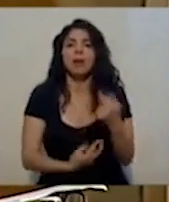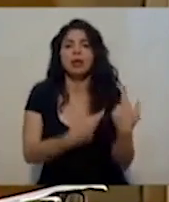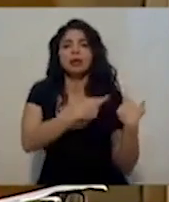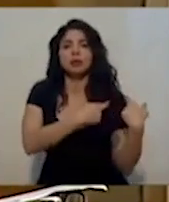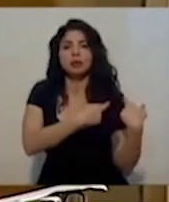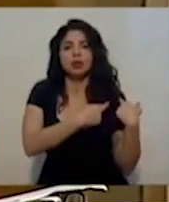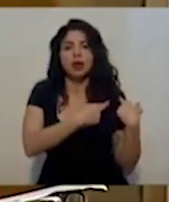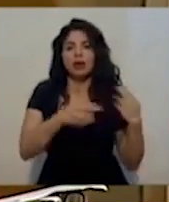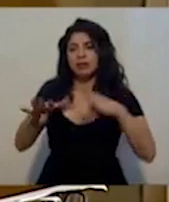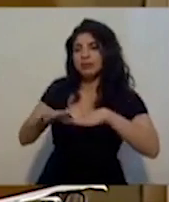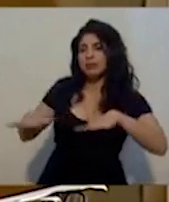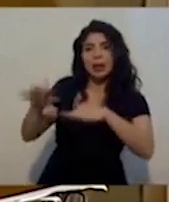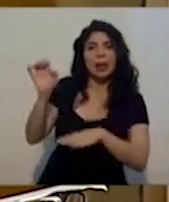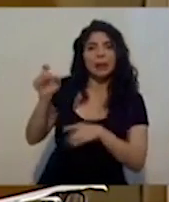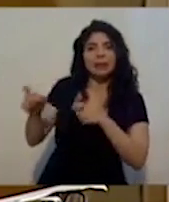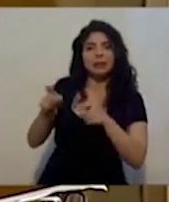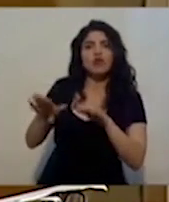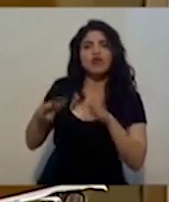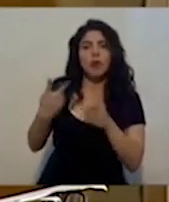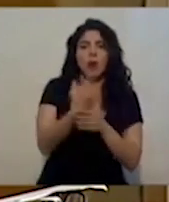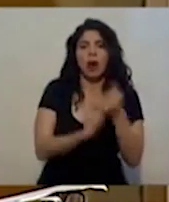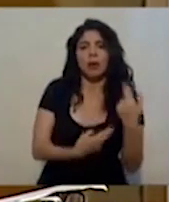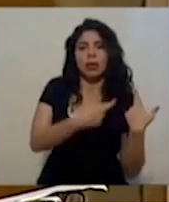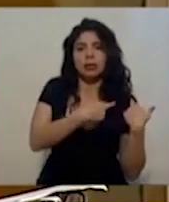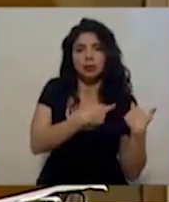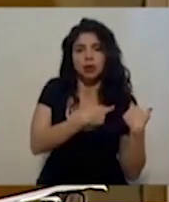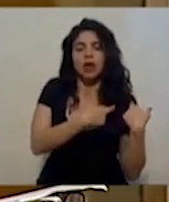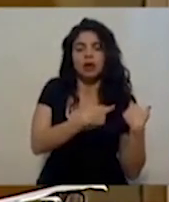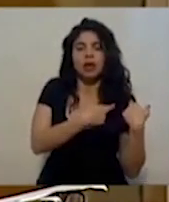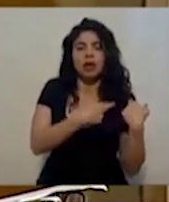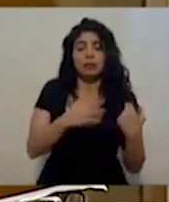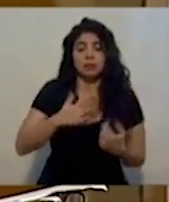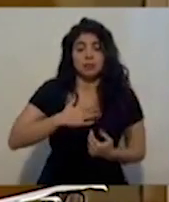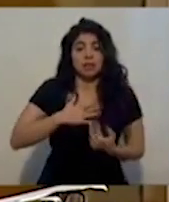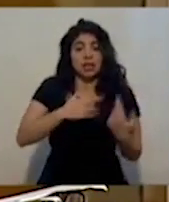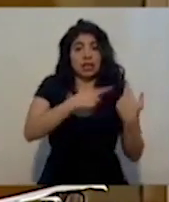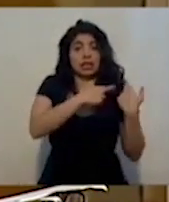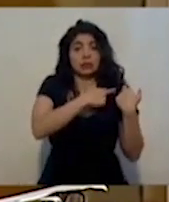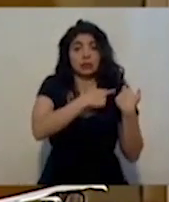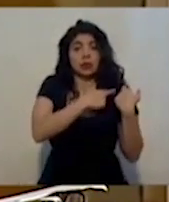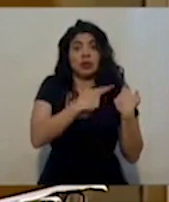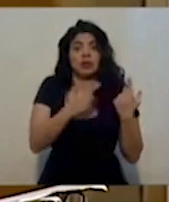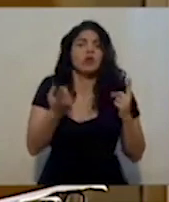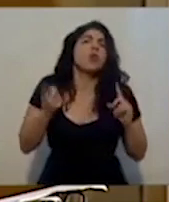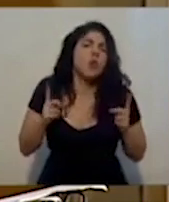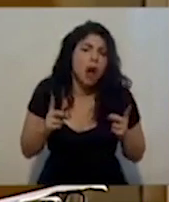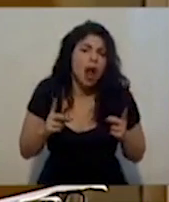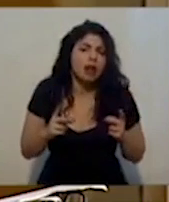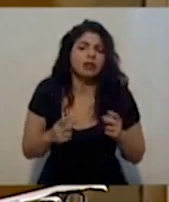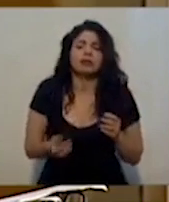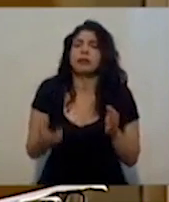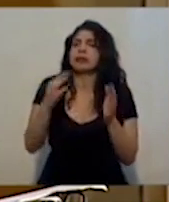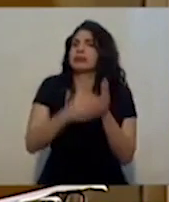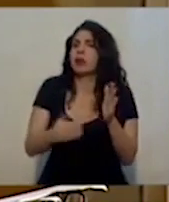cuanto al manejo de la situación de la emergencia sanitaria y en lo que en lo que mis responsabilidades concierte concierne una y